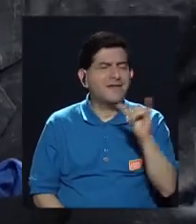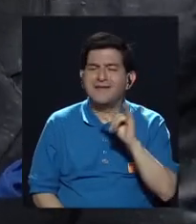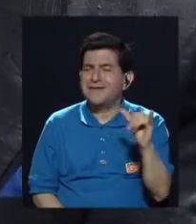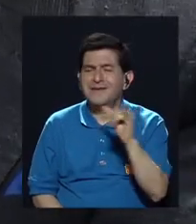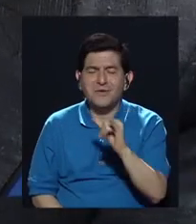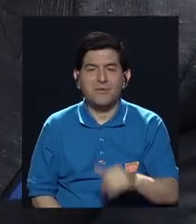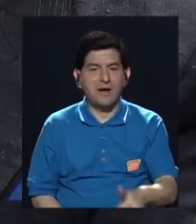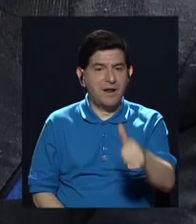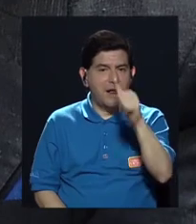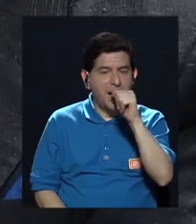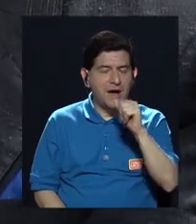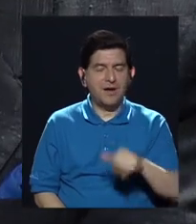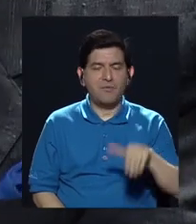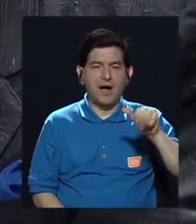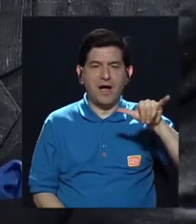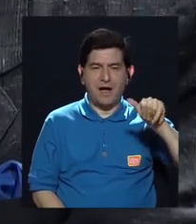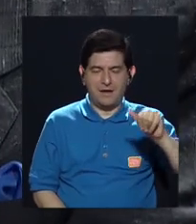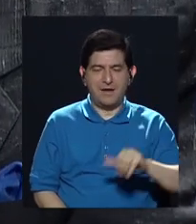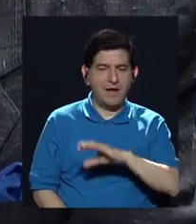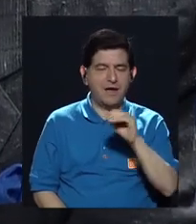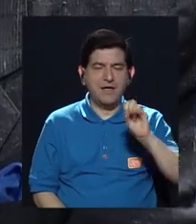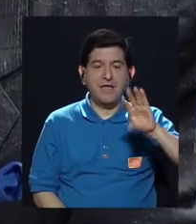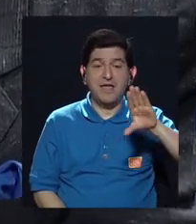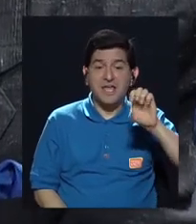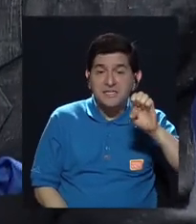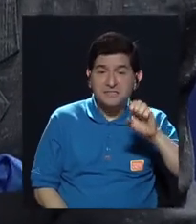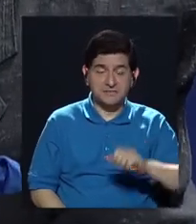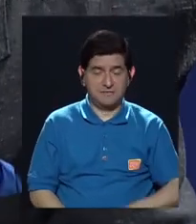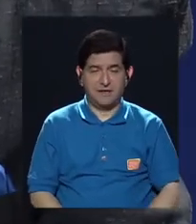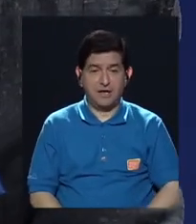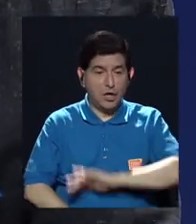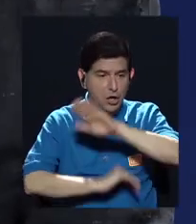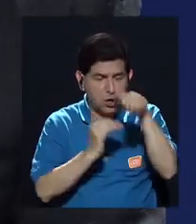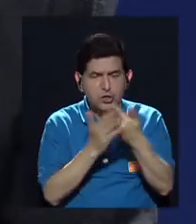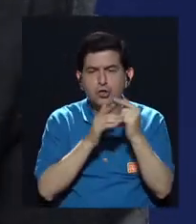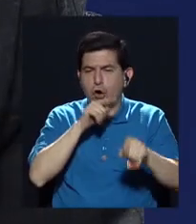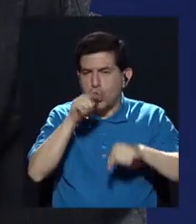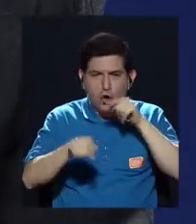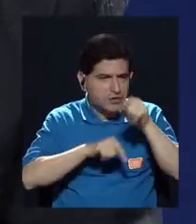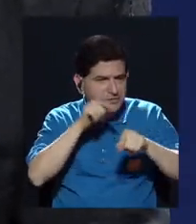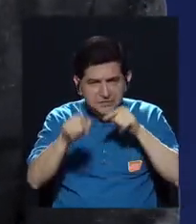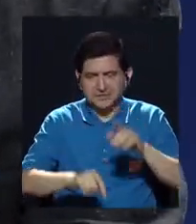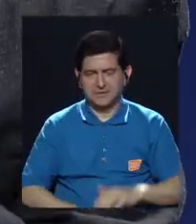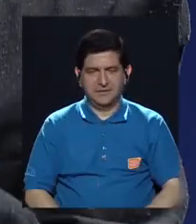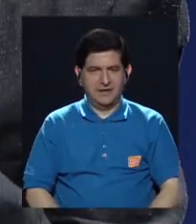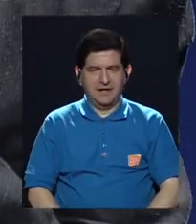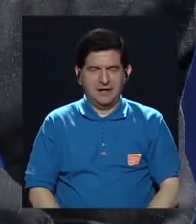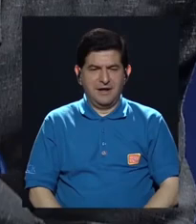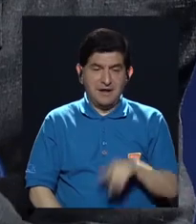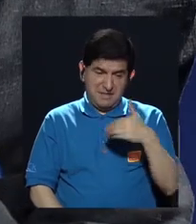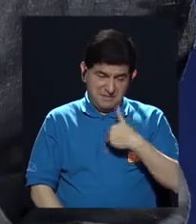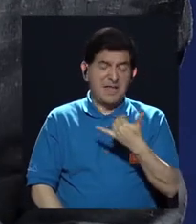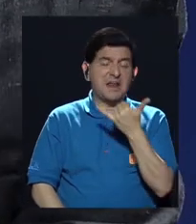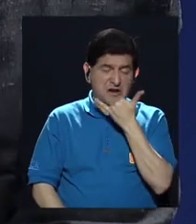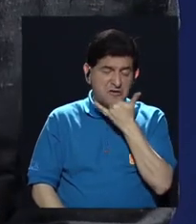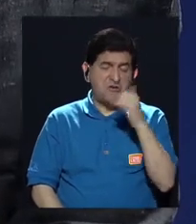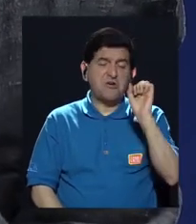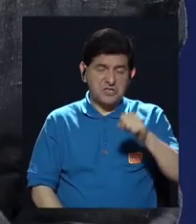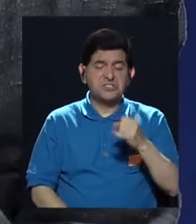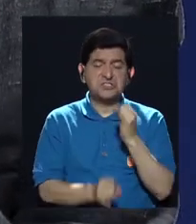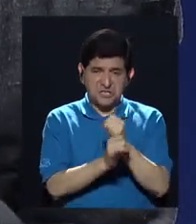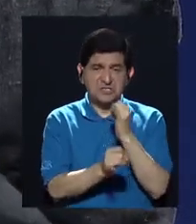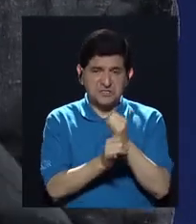por el estilo, el agua, AIA, y así por el estilo, el ICE. Todos criticamos que tienen sus fallas